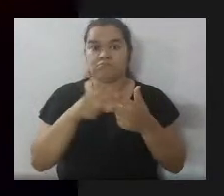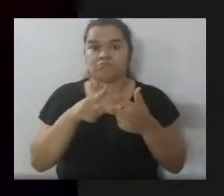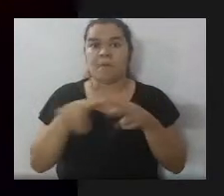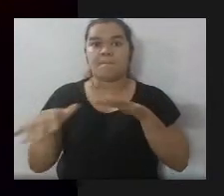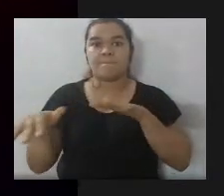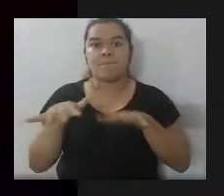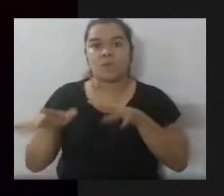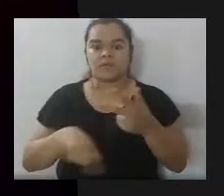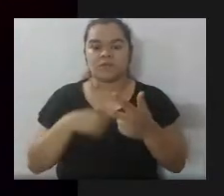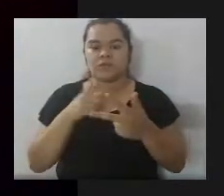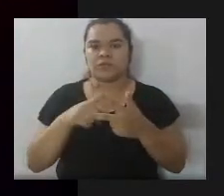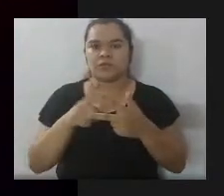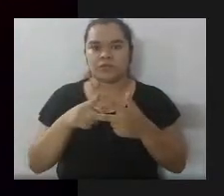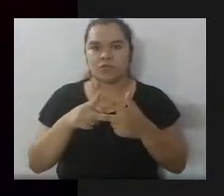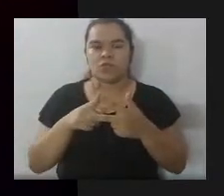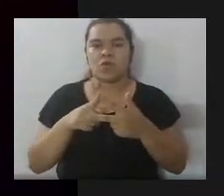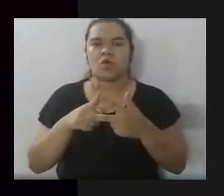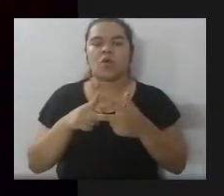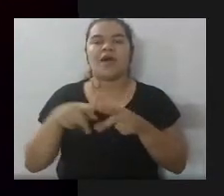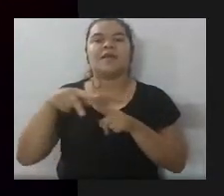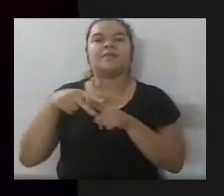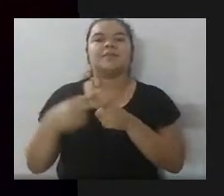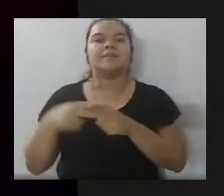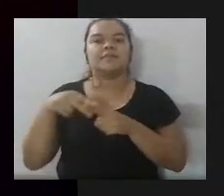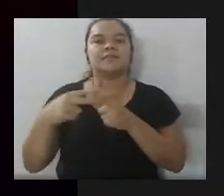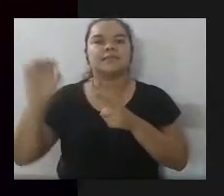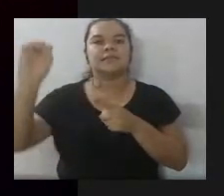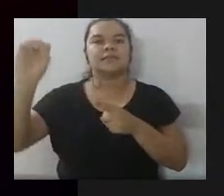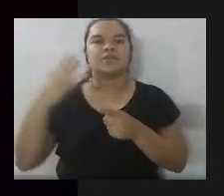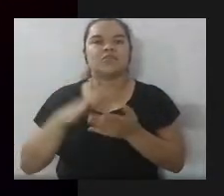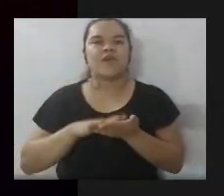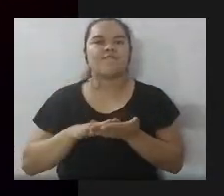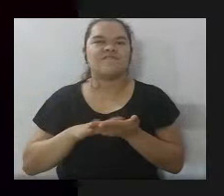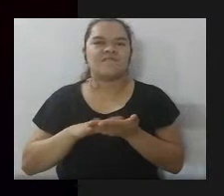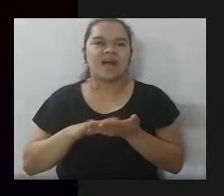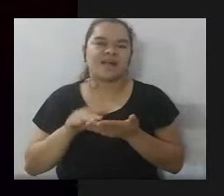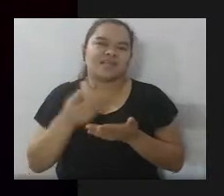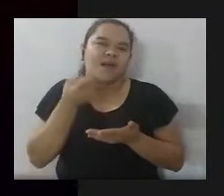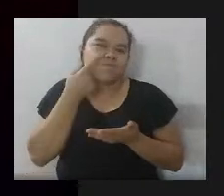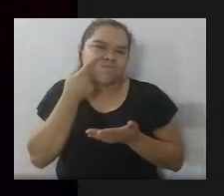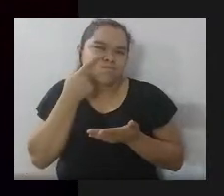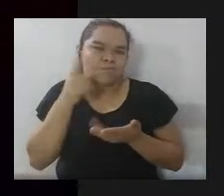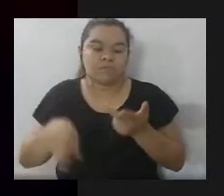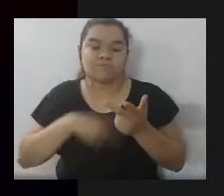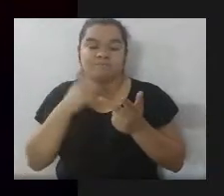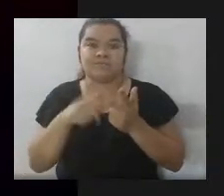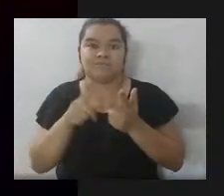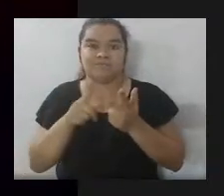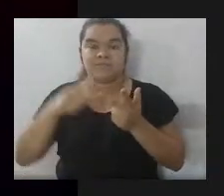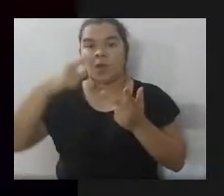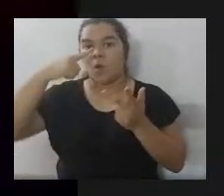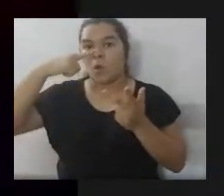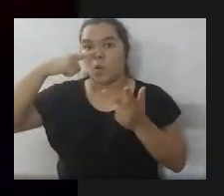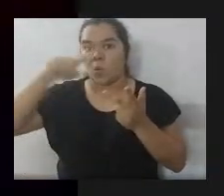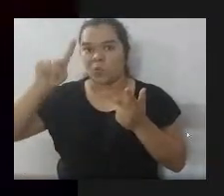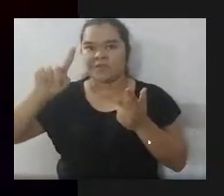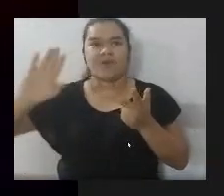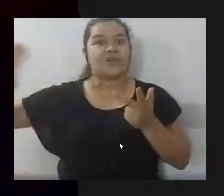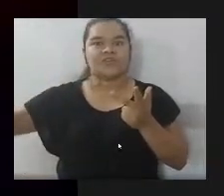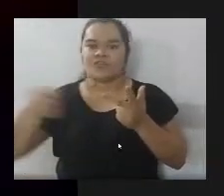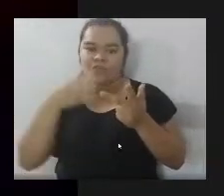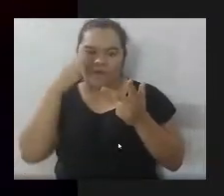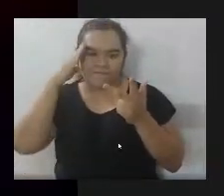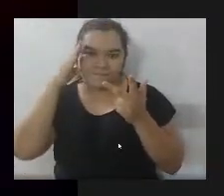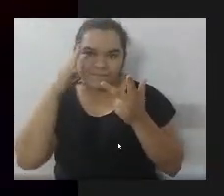bloque intermedio, que son las tecnologías básicas, y al final de todo, que es a donde generalmente